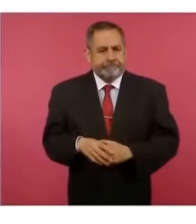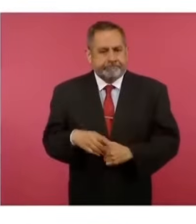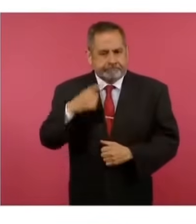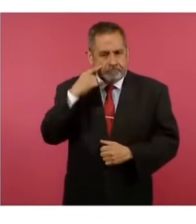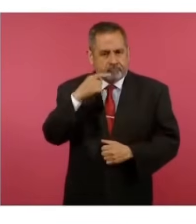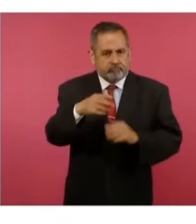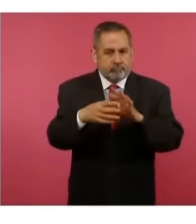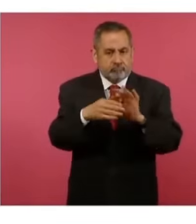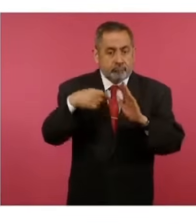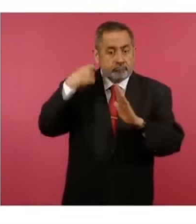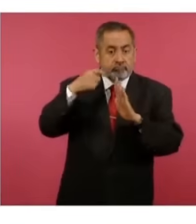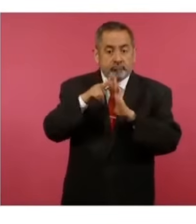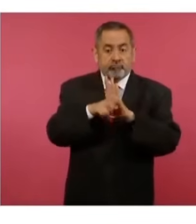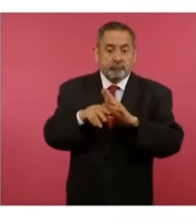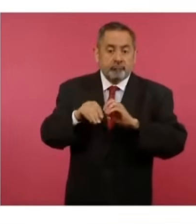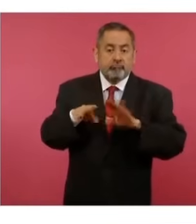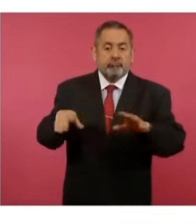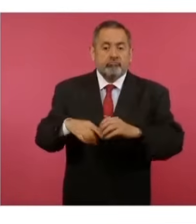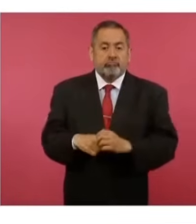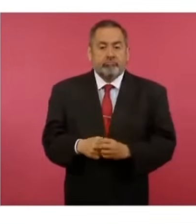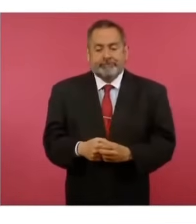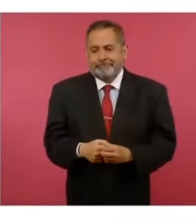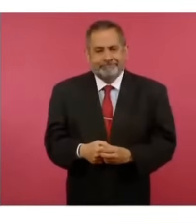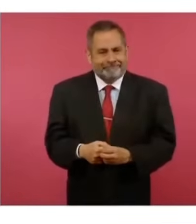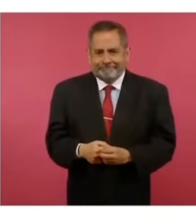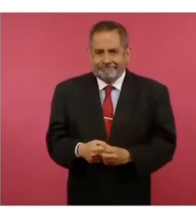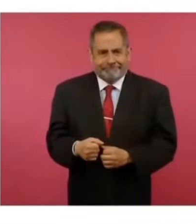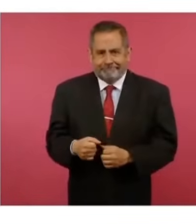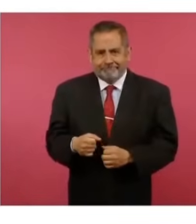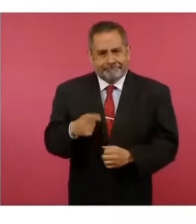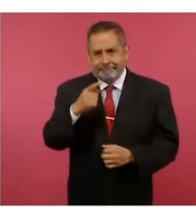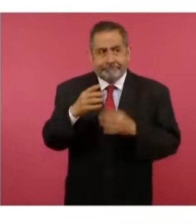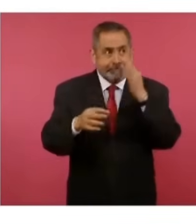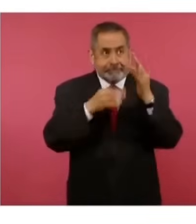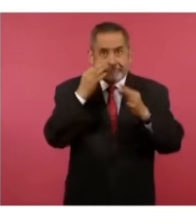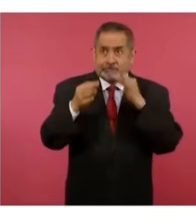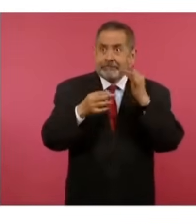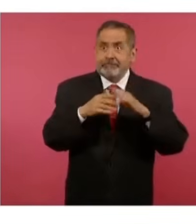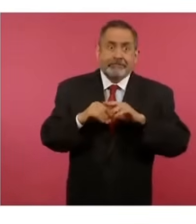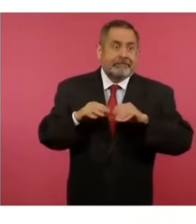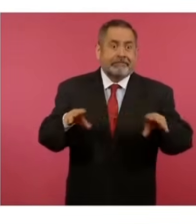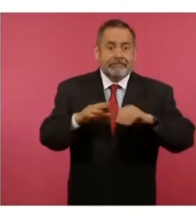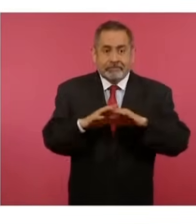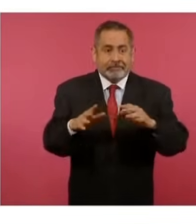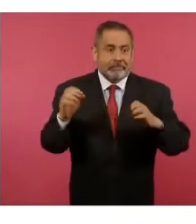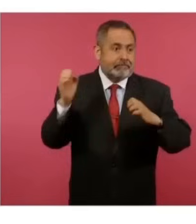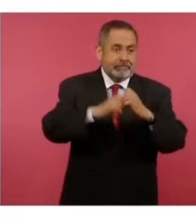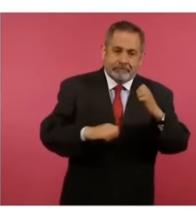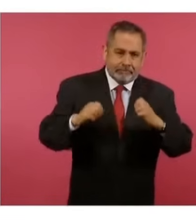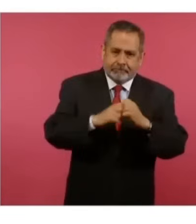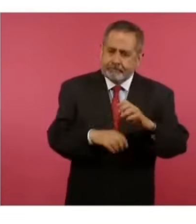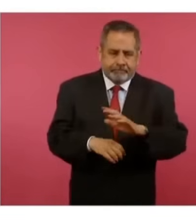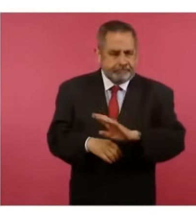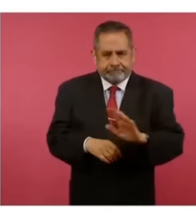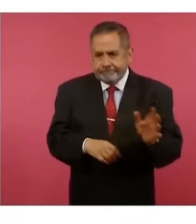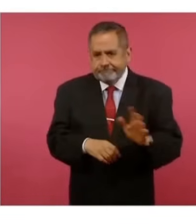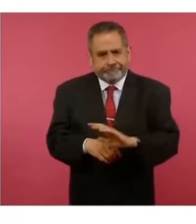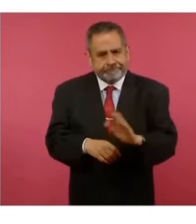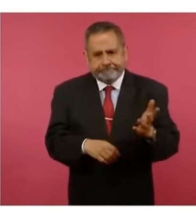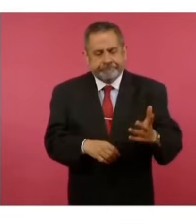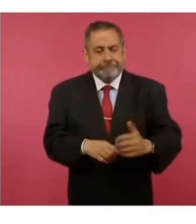presentan aquí los videos y con mayor razón los difunden para generar las estafas.